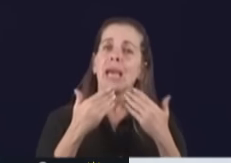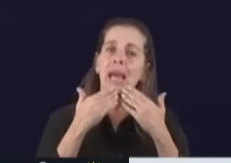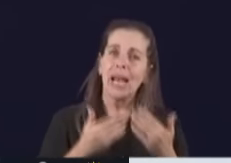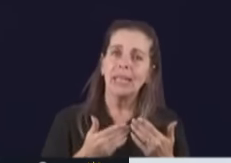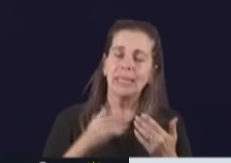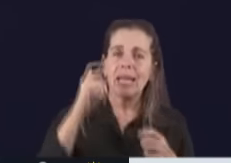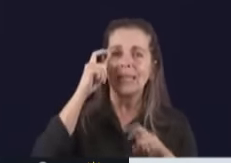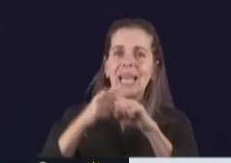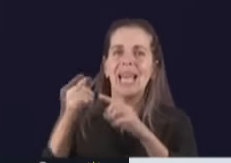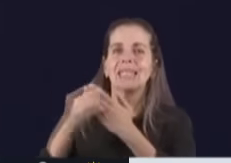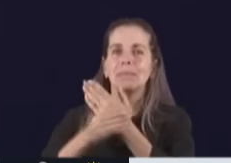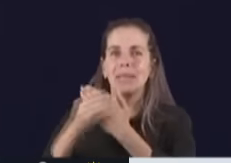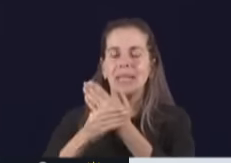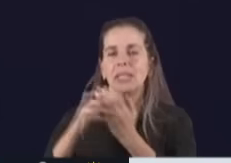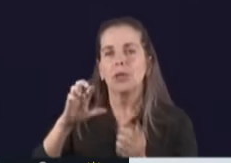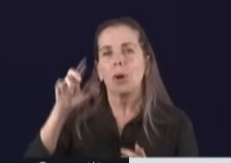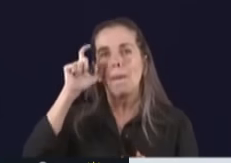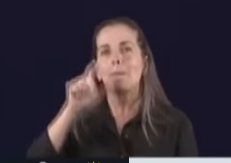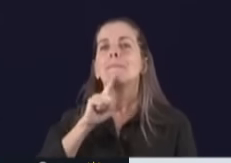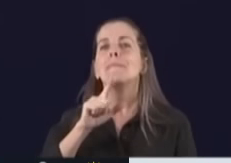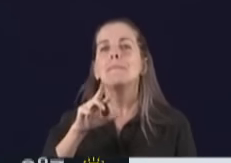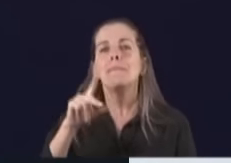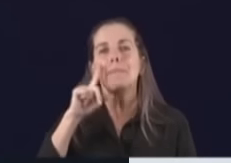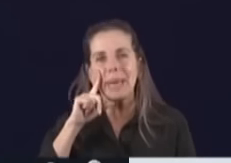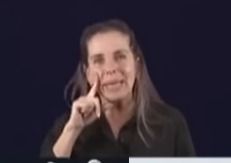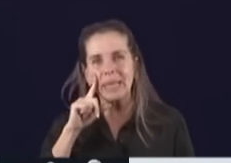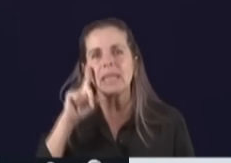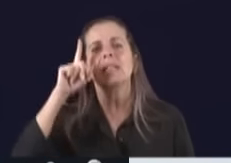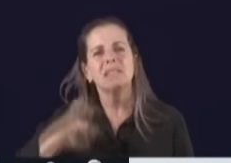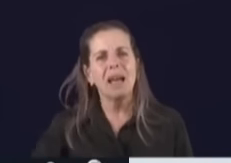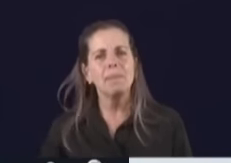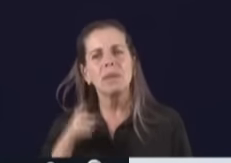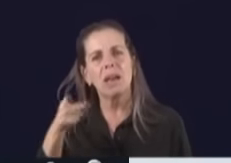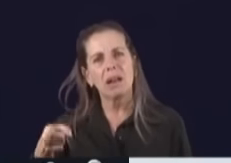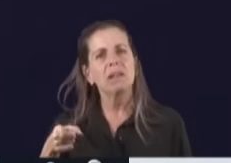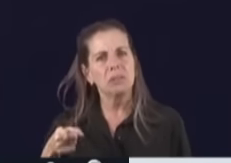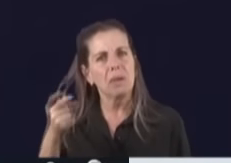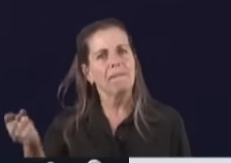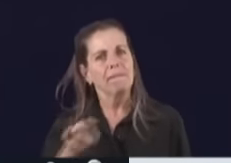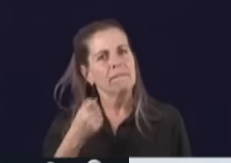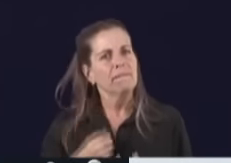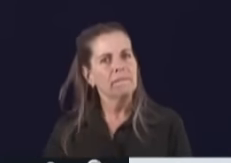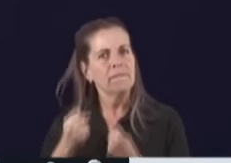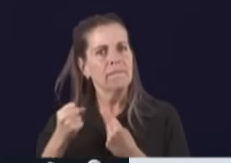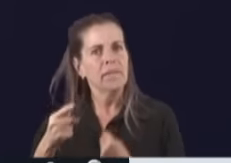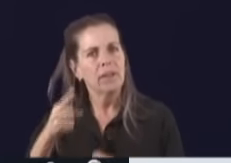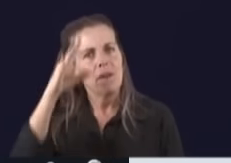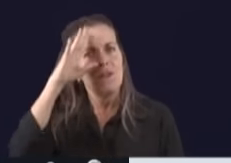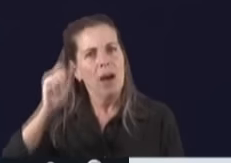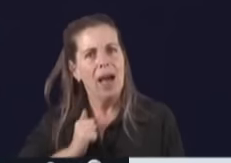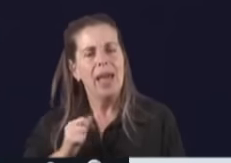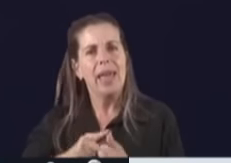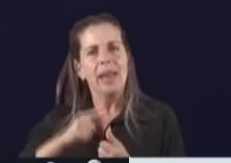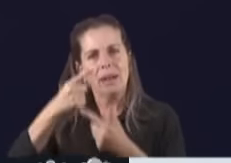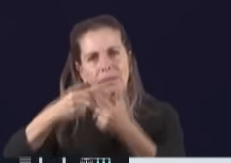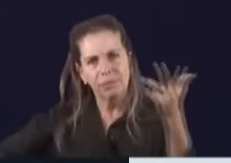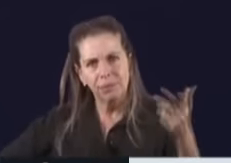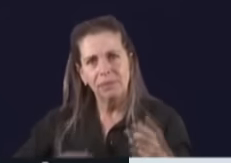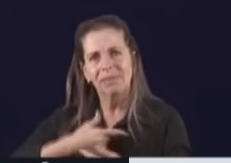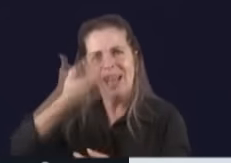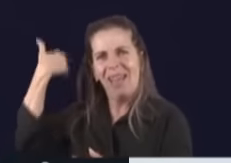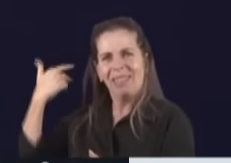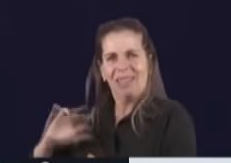al ex ministro Luis Petri, que ponderó a unas Fuerzas Armadas que habían sido maltratadas y humilladas, cuyo reemplazante